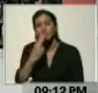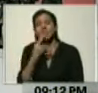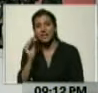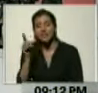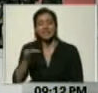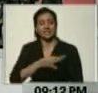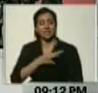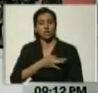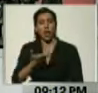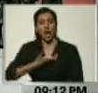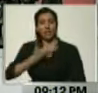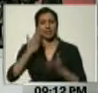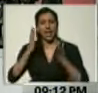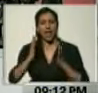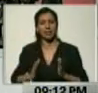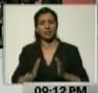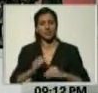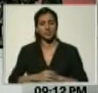de Carrizal